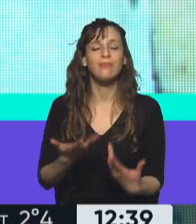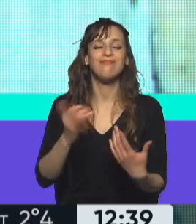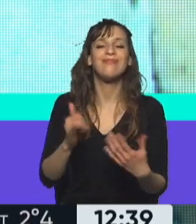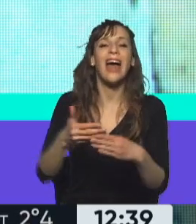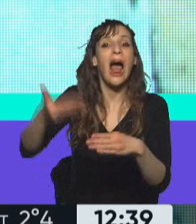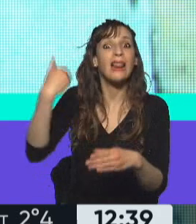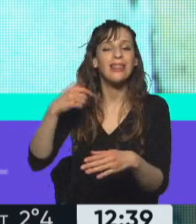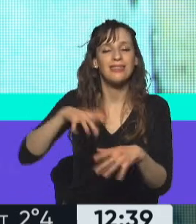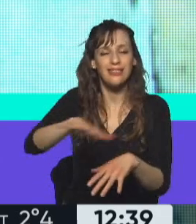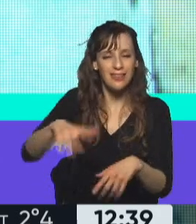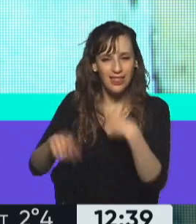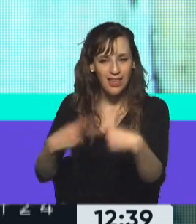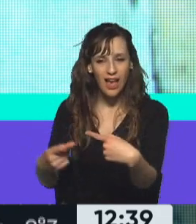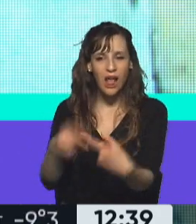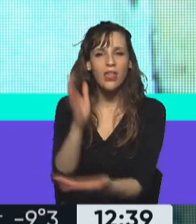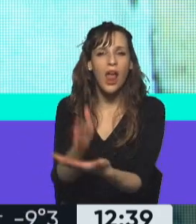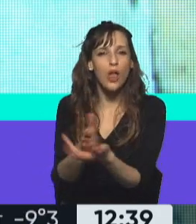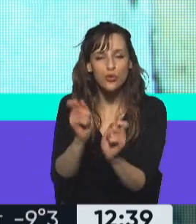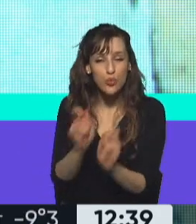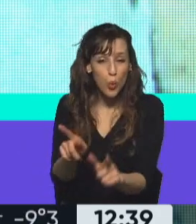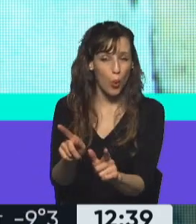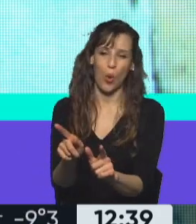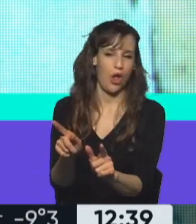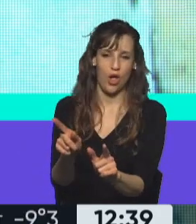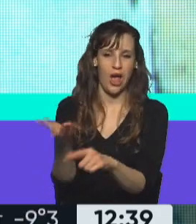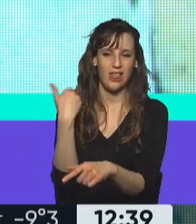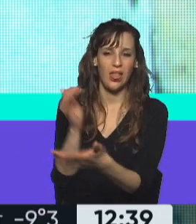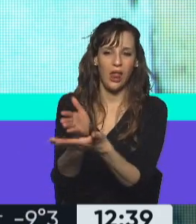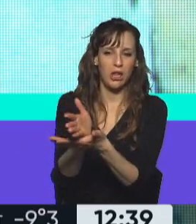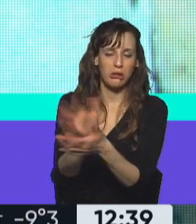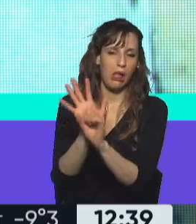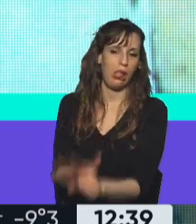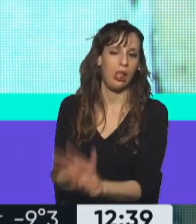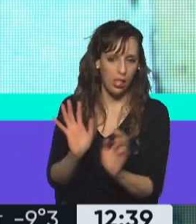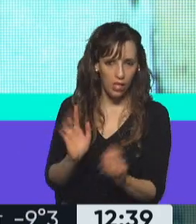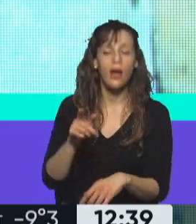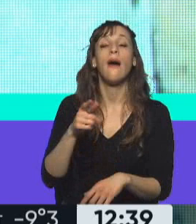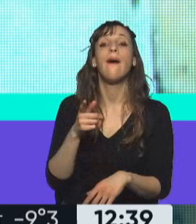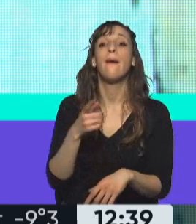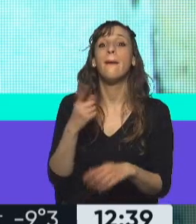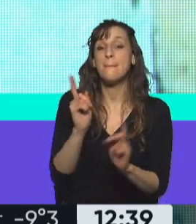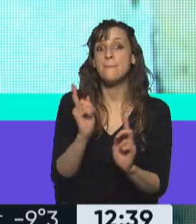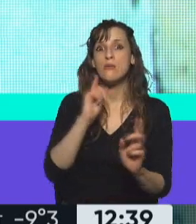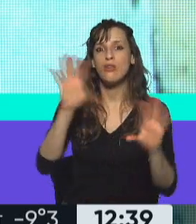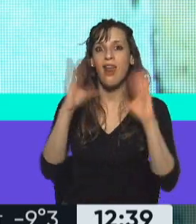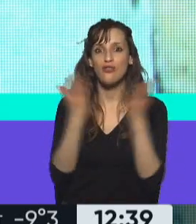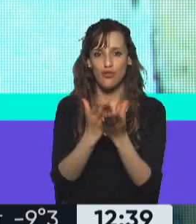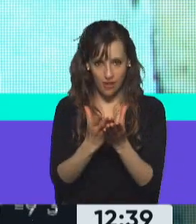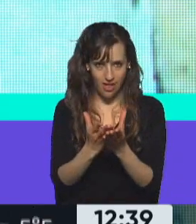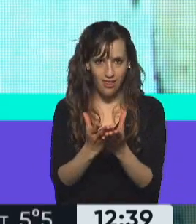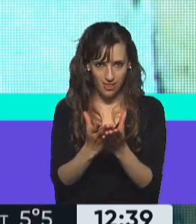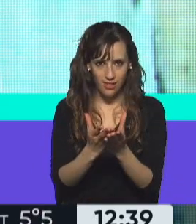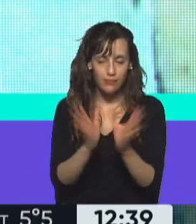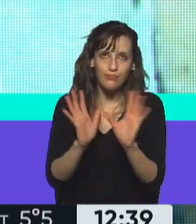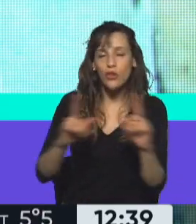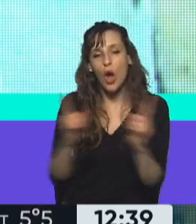de derecho, ¿no? Y ahora están investidos de estos derechos, no solo de nuestro país, sino de manera internacional. Entonces la referencia, la